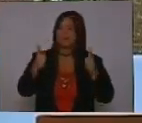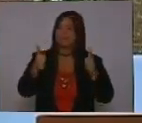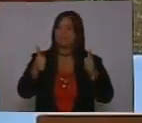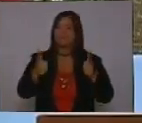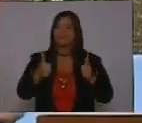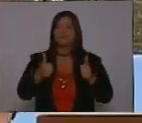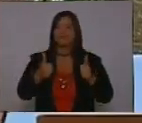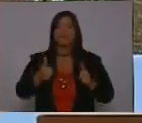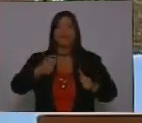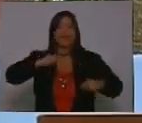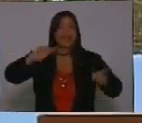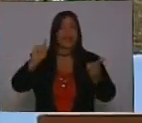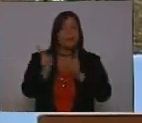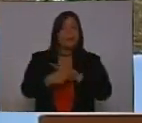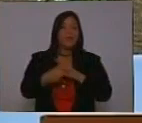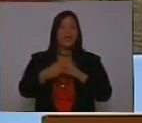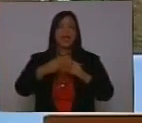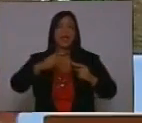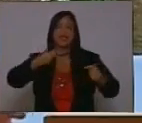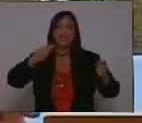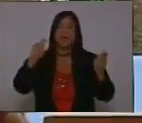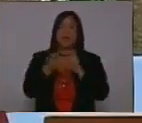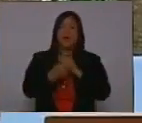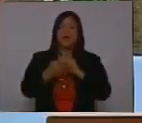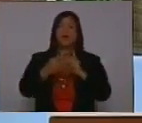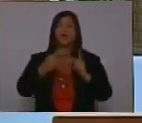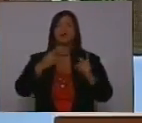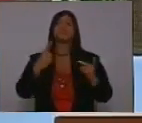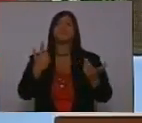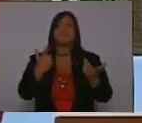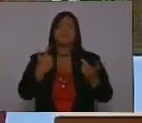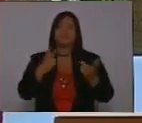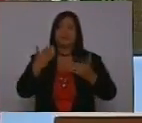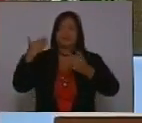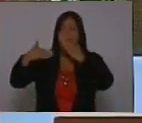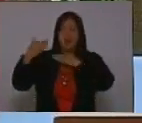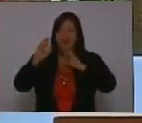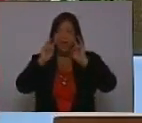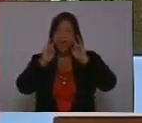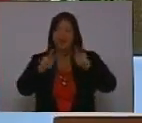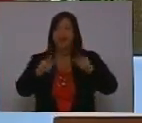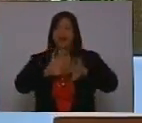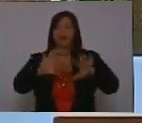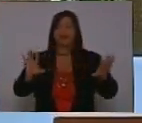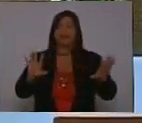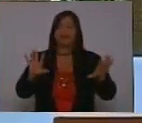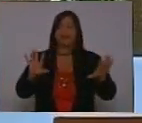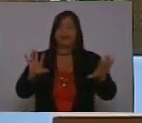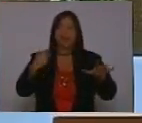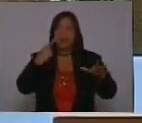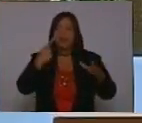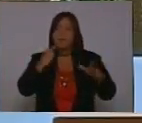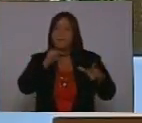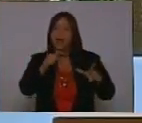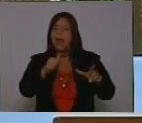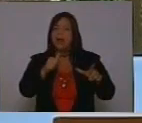en cambiar, en transformar lo que ya hemos visto, lo que vemos